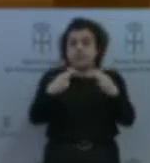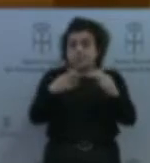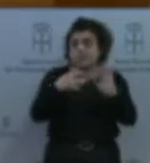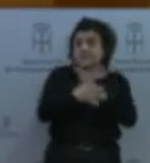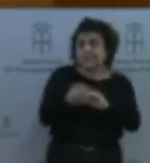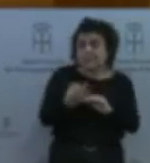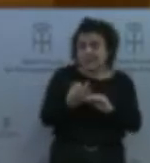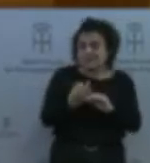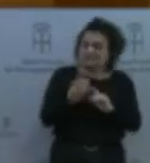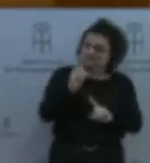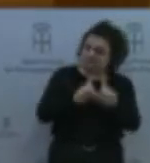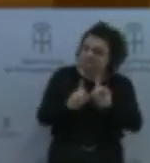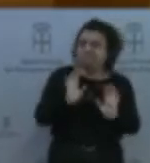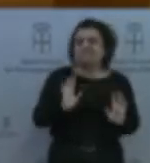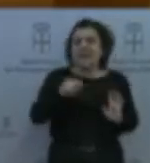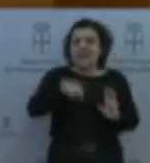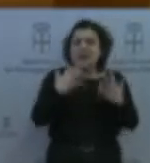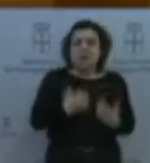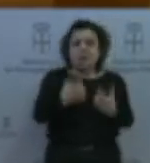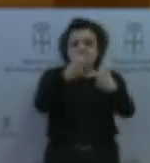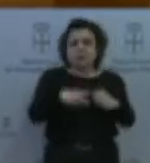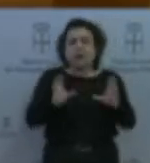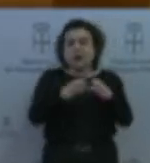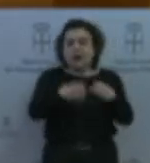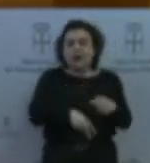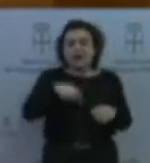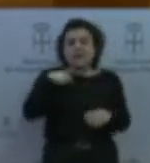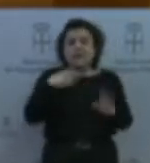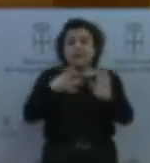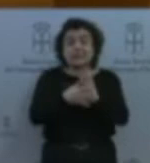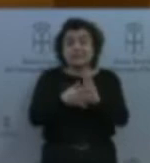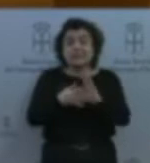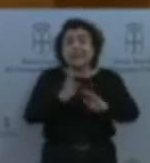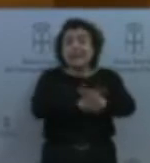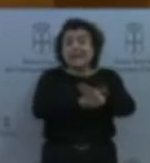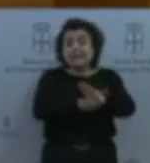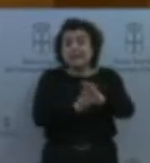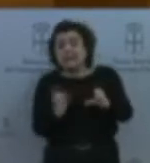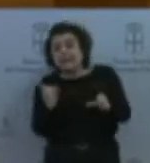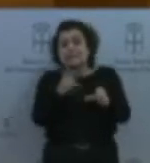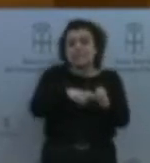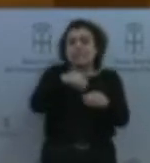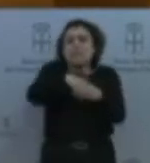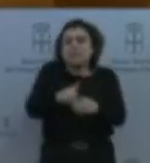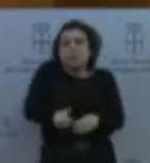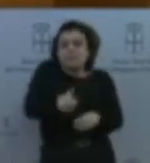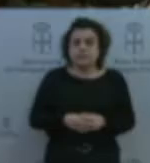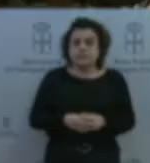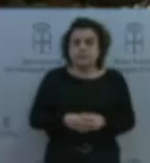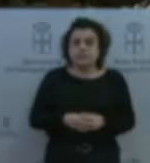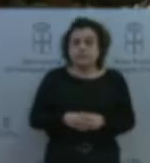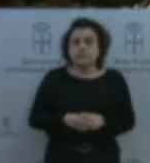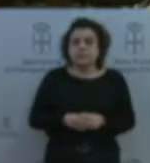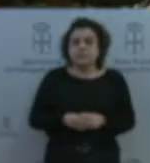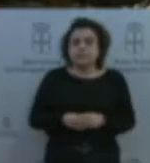General necesítase que la izquierda suma algún voto más desde la transversalidad para que haga posible la aprobación de esa reforma.